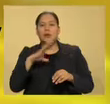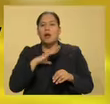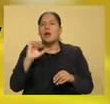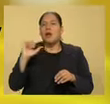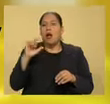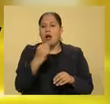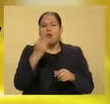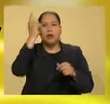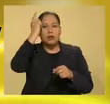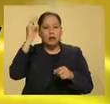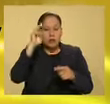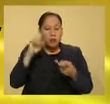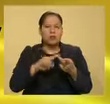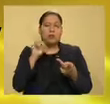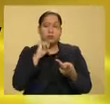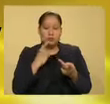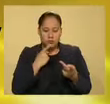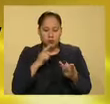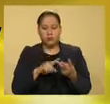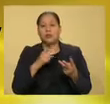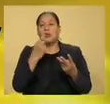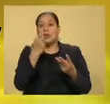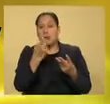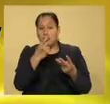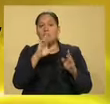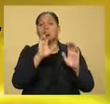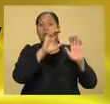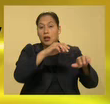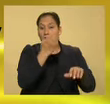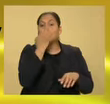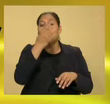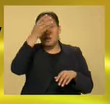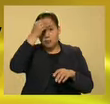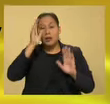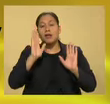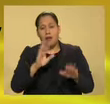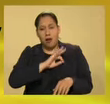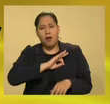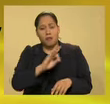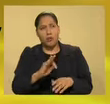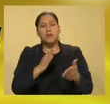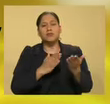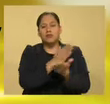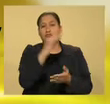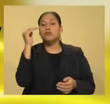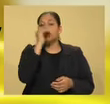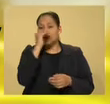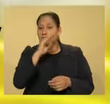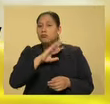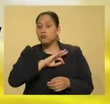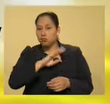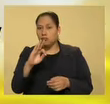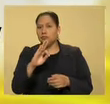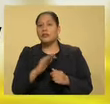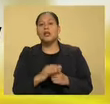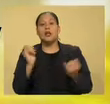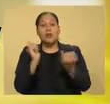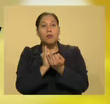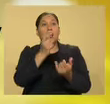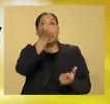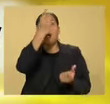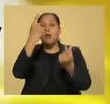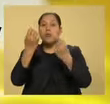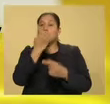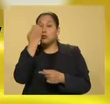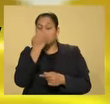necesidades educativas especiales. Esto es un derecho, el acceso a este tipo de escuelas. Incluso hay escuelas